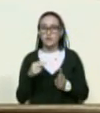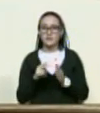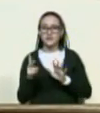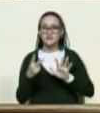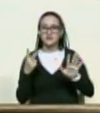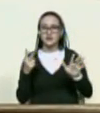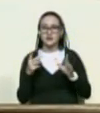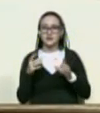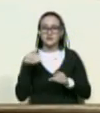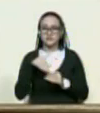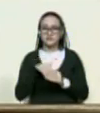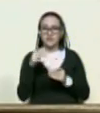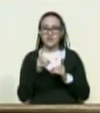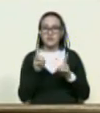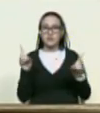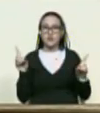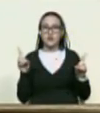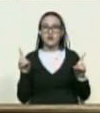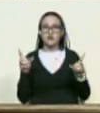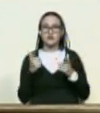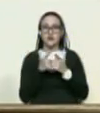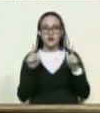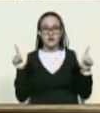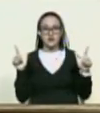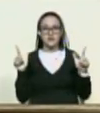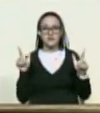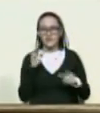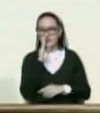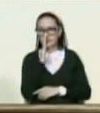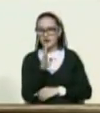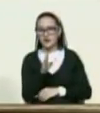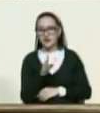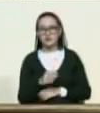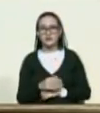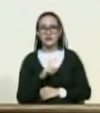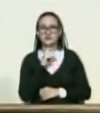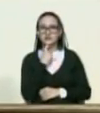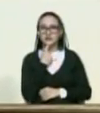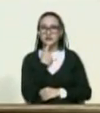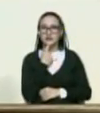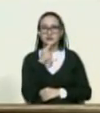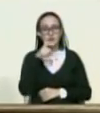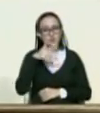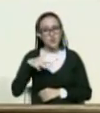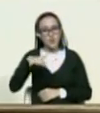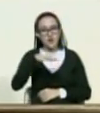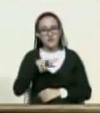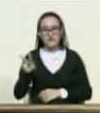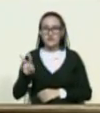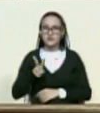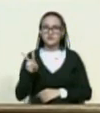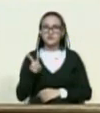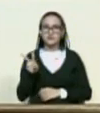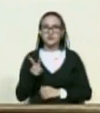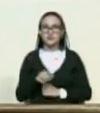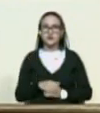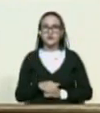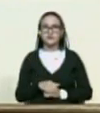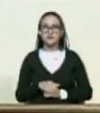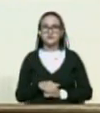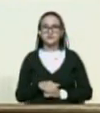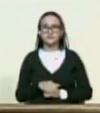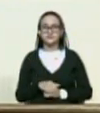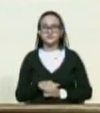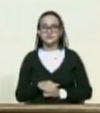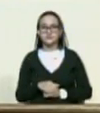elecciones democráticas, libres, universales, directas y secretas por el pueblo venezolano como depositario del